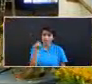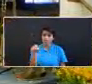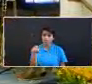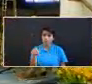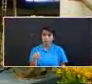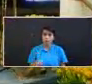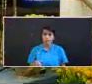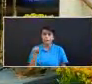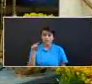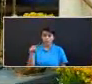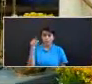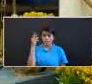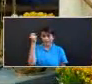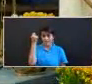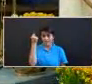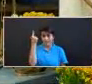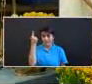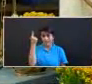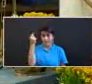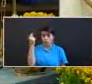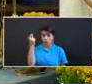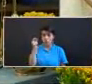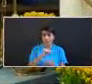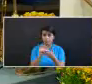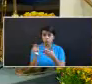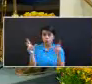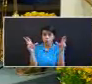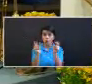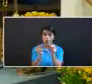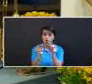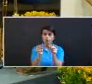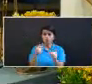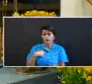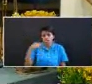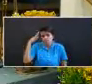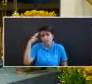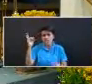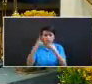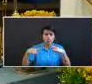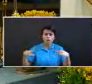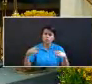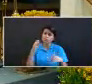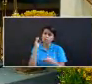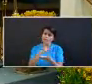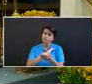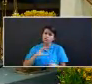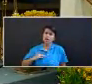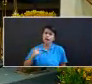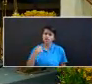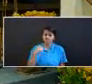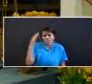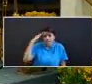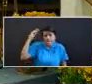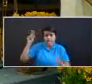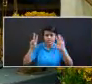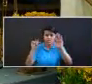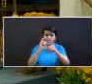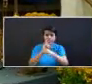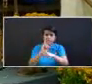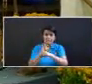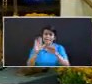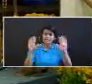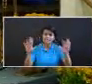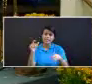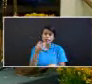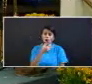y aprenda y diga, ah, sí, ya, sí, yo ya sé acerca del holocausto de Cristo, sí, yo ya sé acerca de las siete iglesias, sí, yo sé acerca de las siete copas,